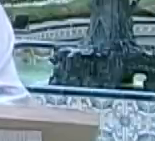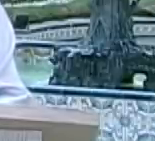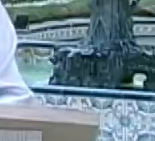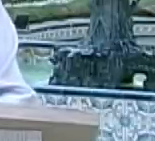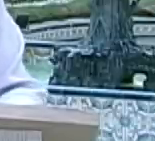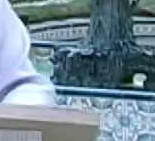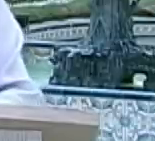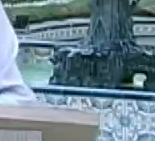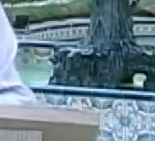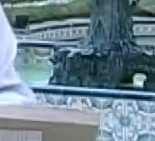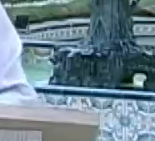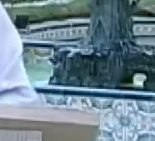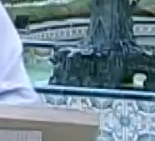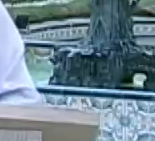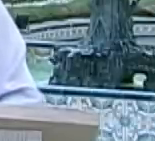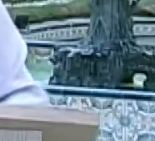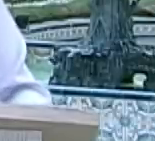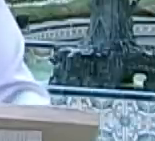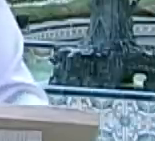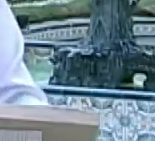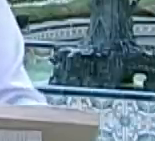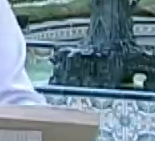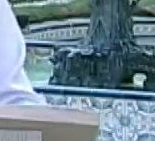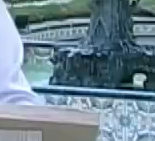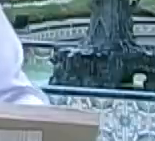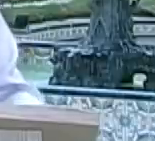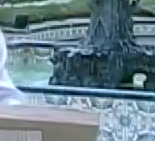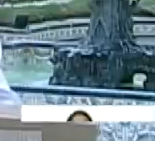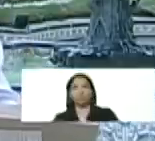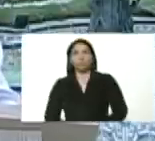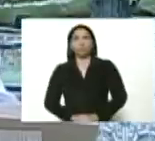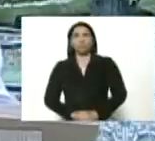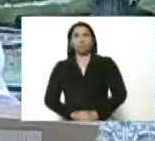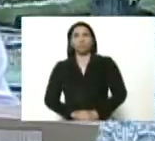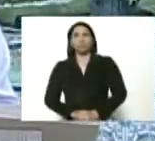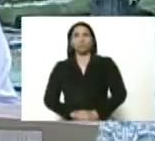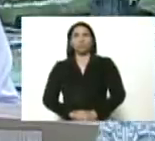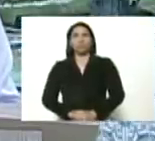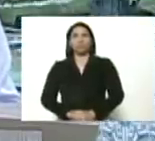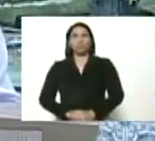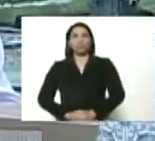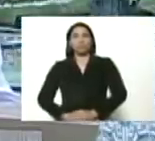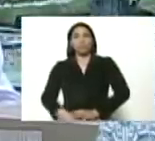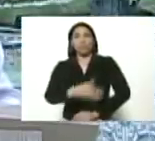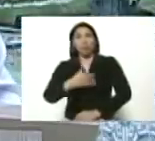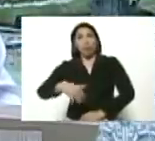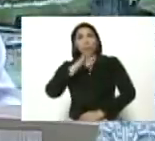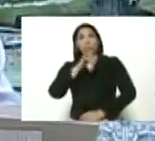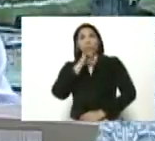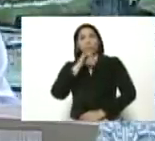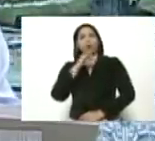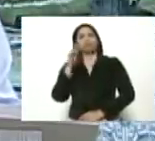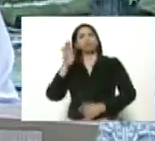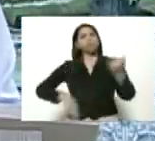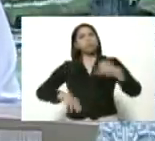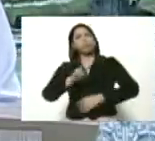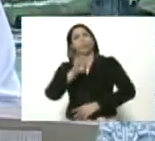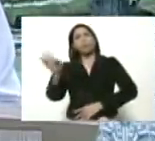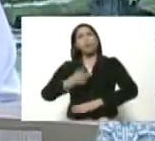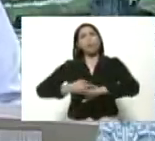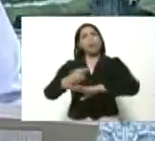mi declaración queremos informar que en las últimas 24 horas se han